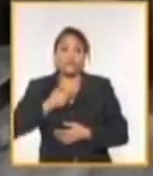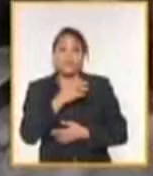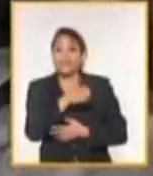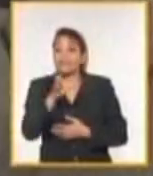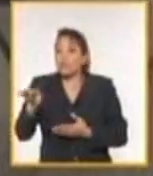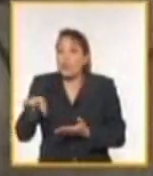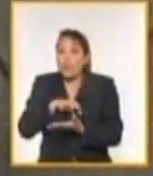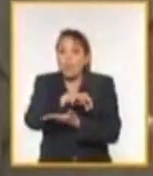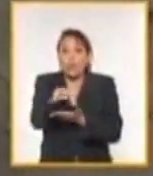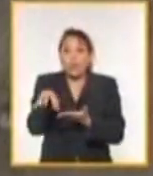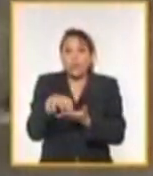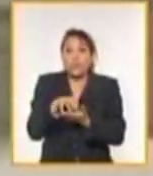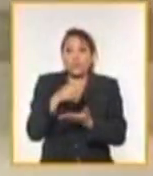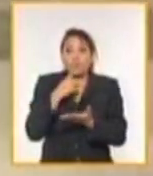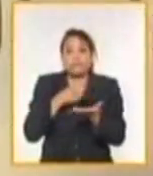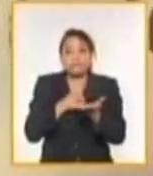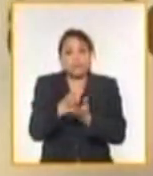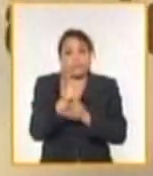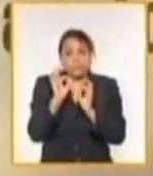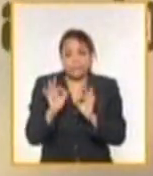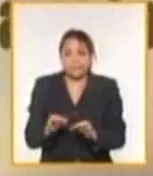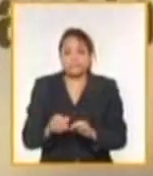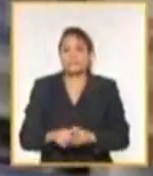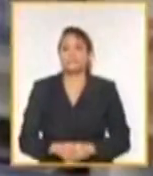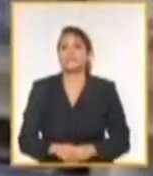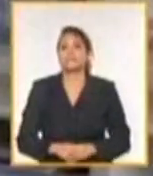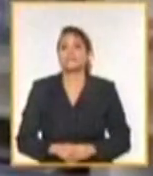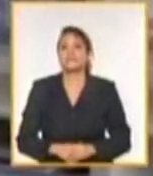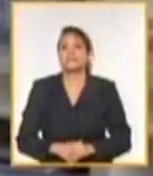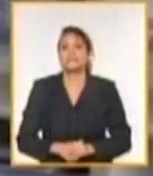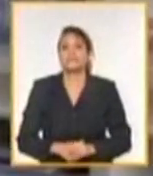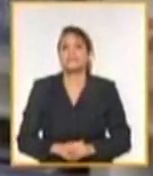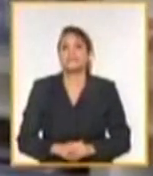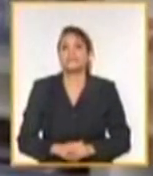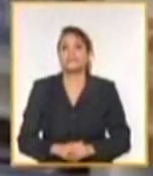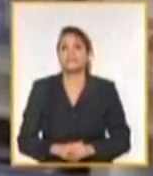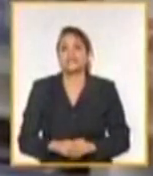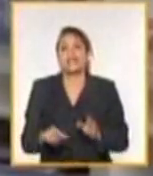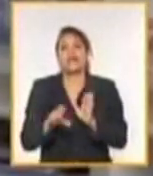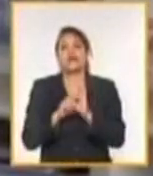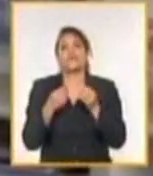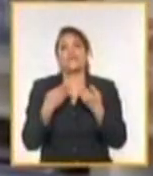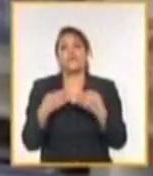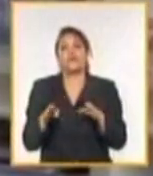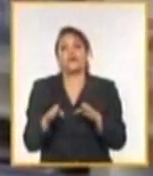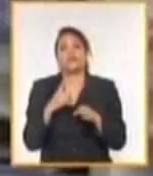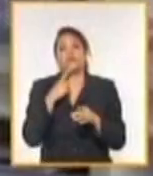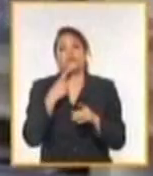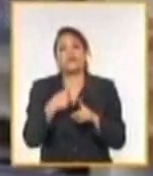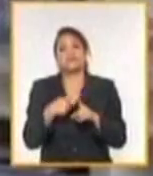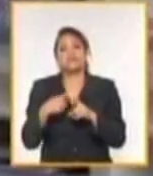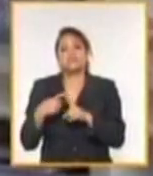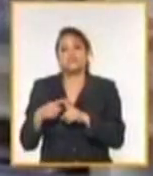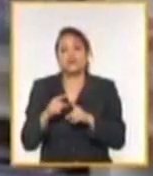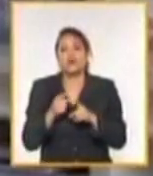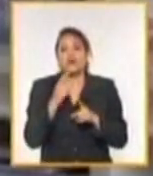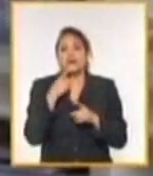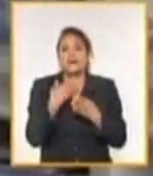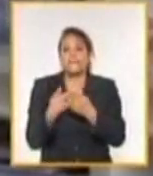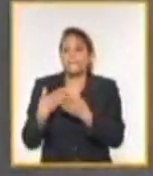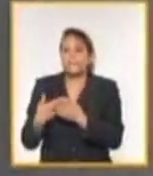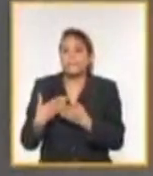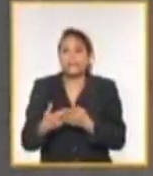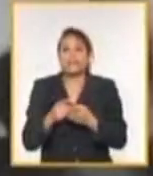no está el camino de la barbarie. A esta convocatoria se han sumado todas las organizaciones,